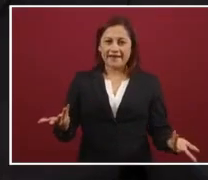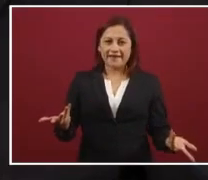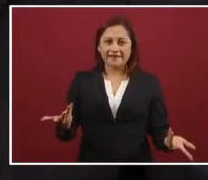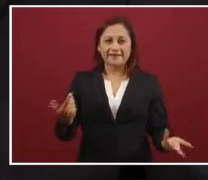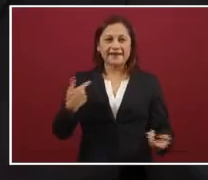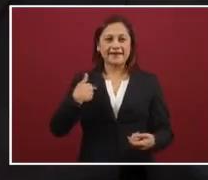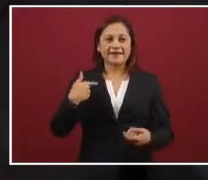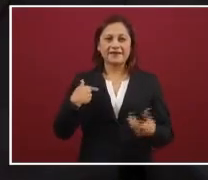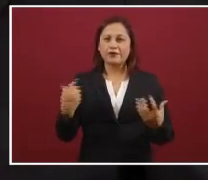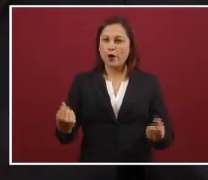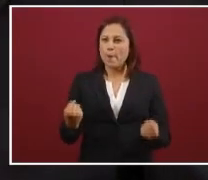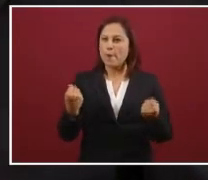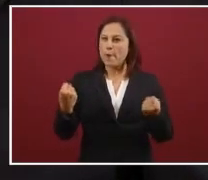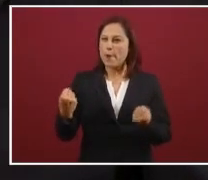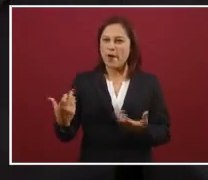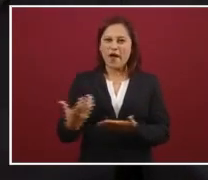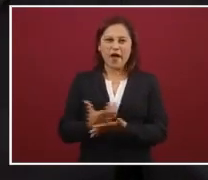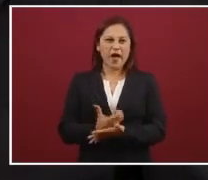del poder,